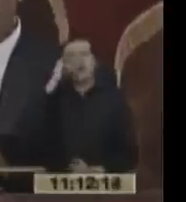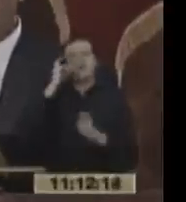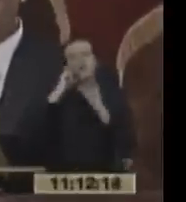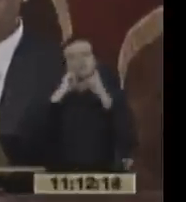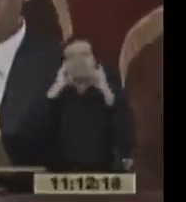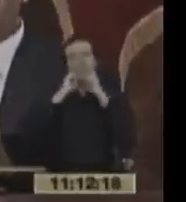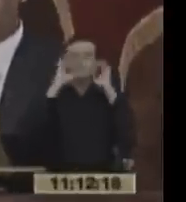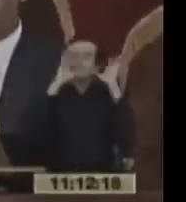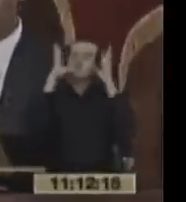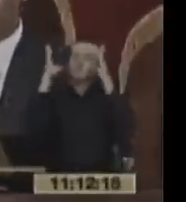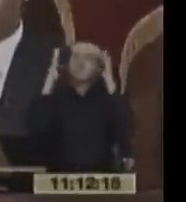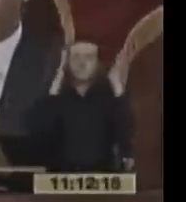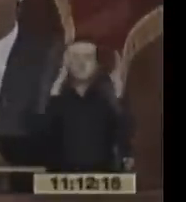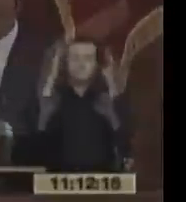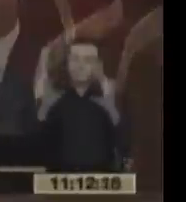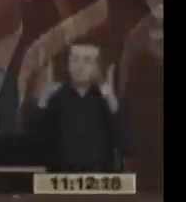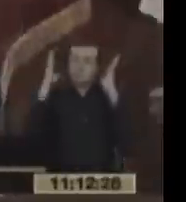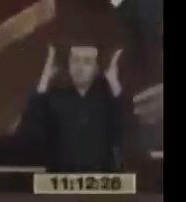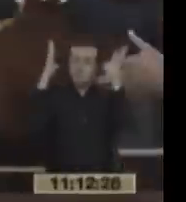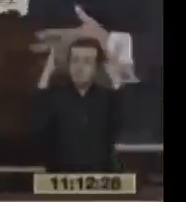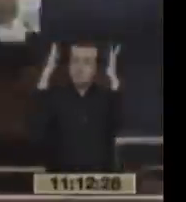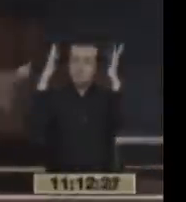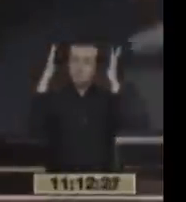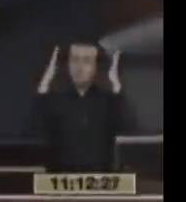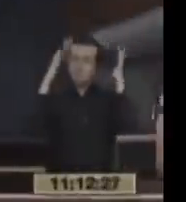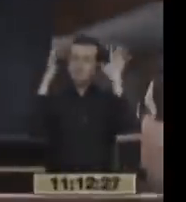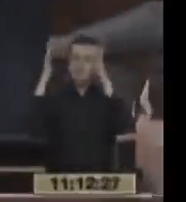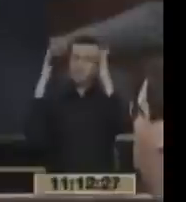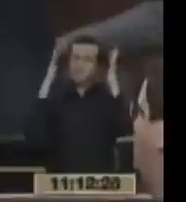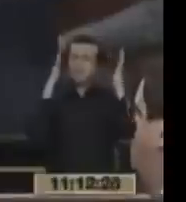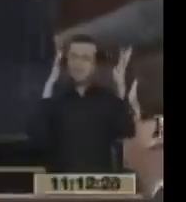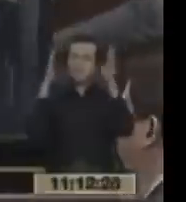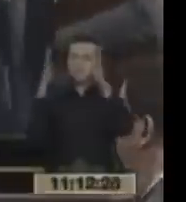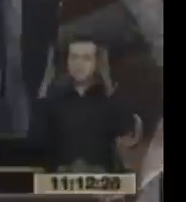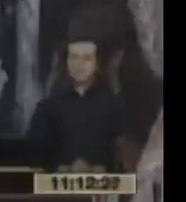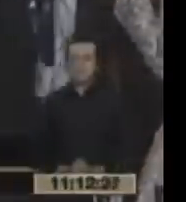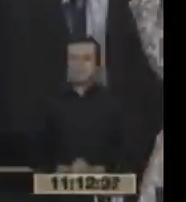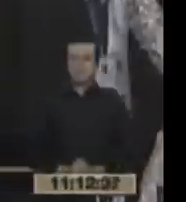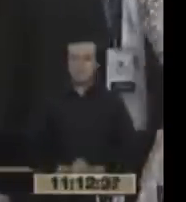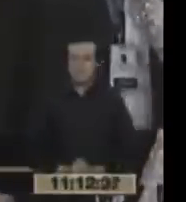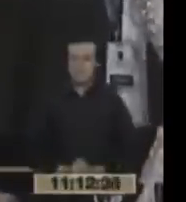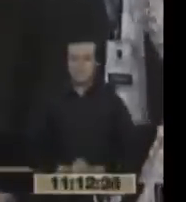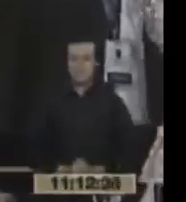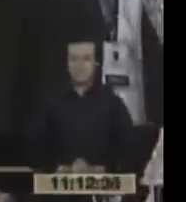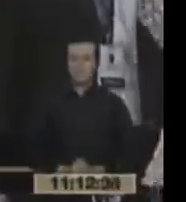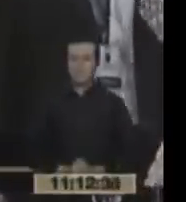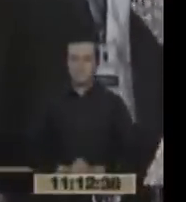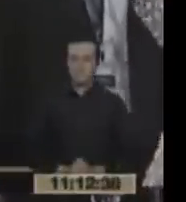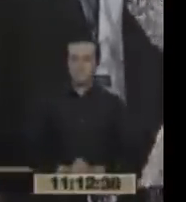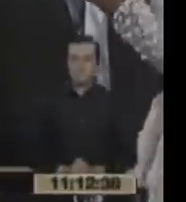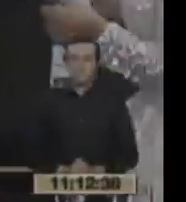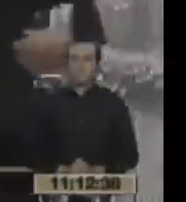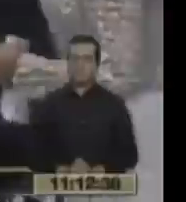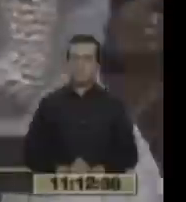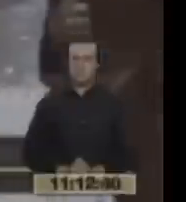Bueno, era imposible imaginar lo que era Lenín Moreno. Sin algo es excelente en el cinismo. Tipo con una capacidad de mentir